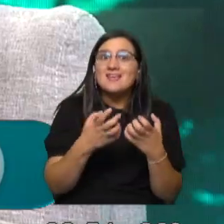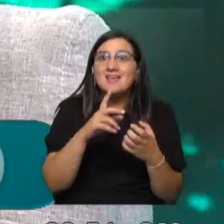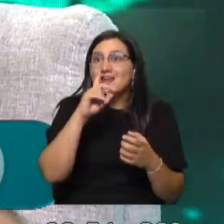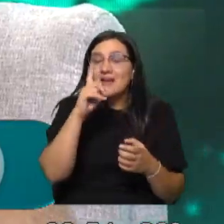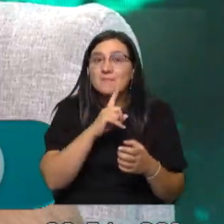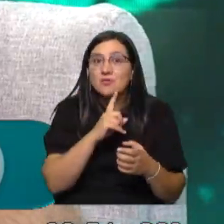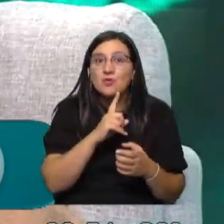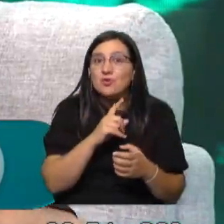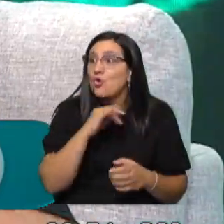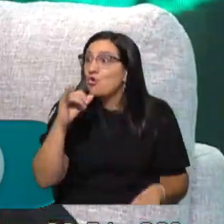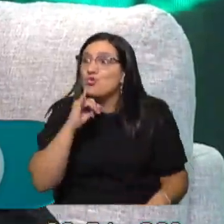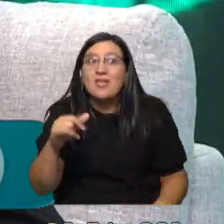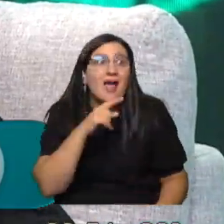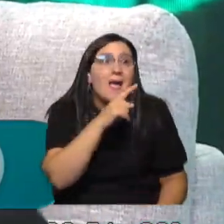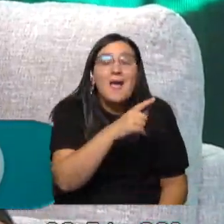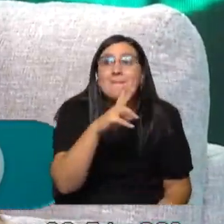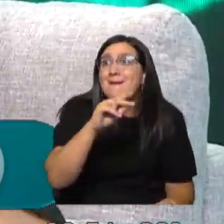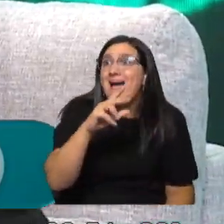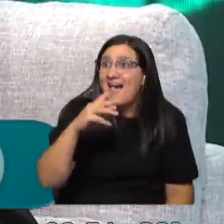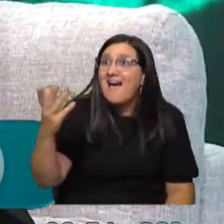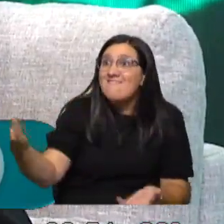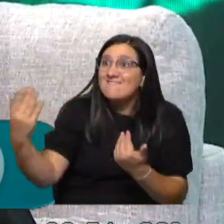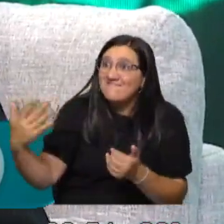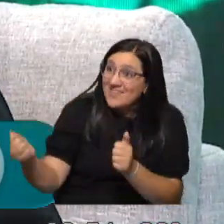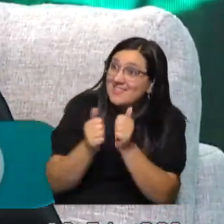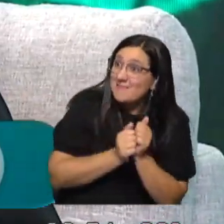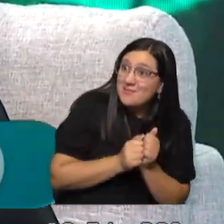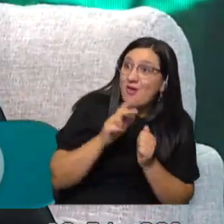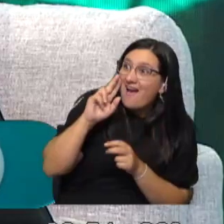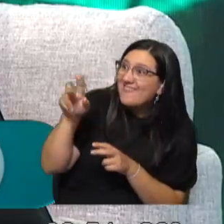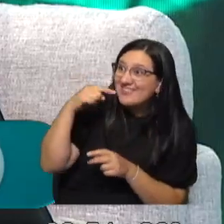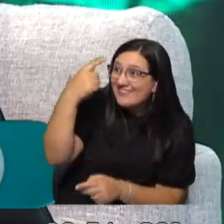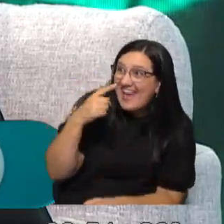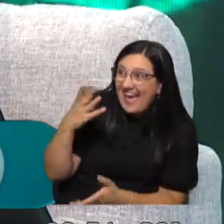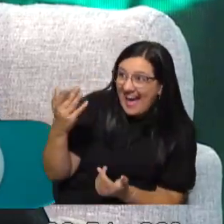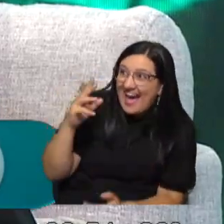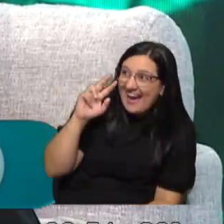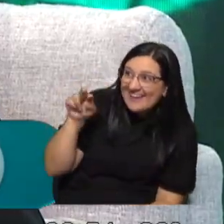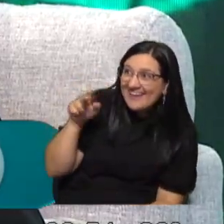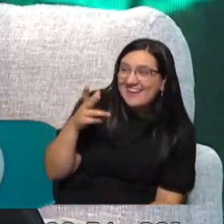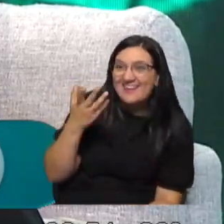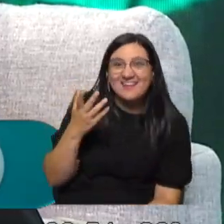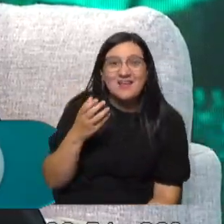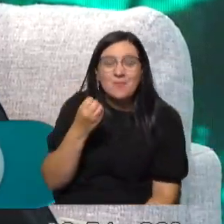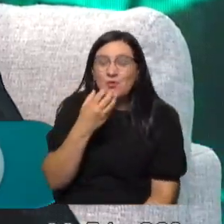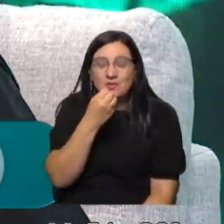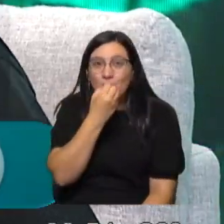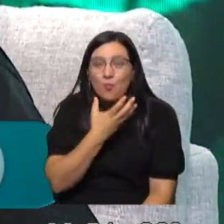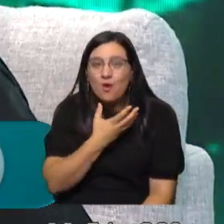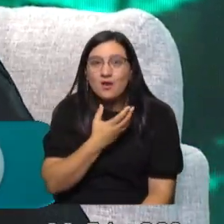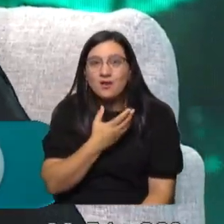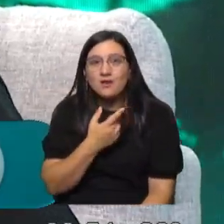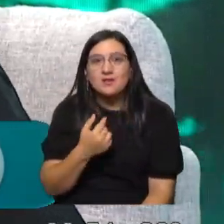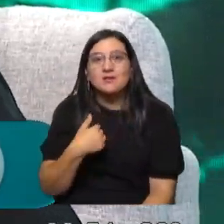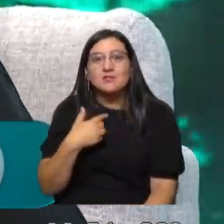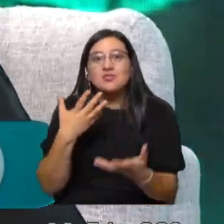inmediatamente llevar a alguien, a algún amigo, a que la vea y ver las reacciones, ver lo que le pasa. Ay, yo te quiero llevar a vos,